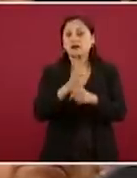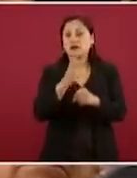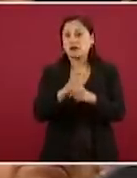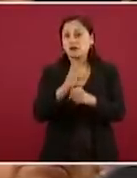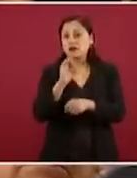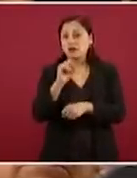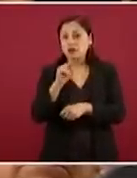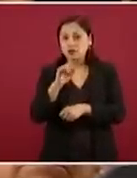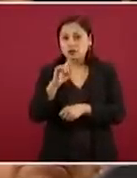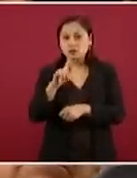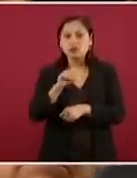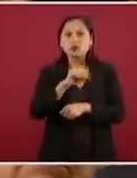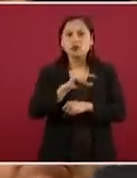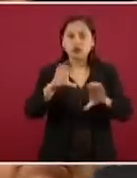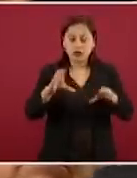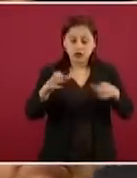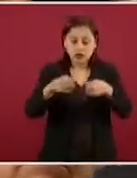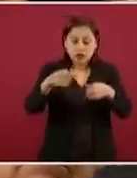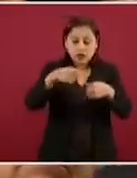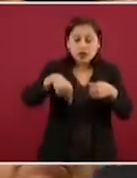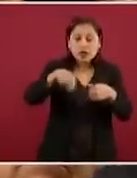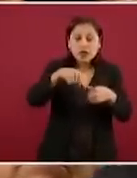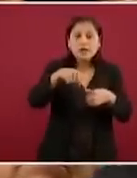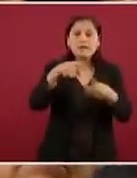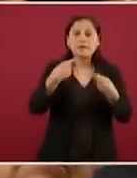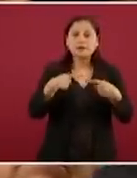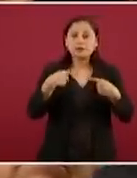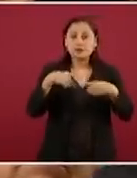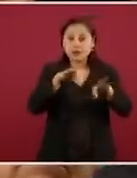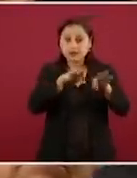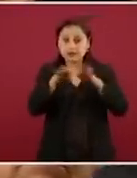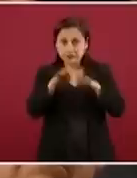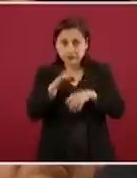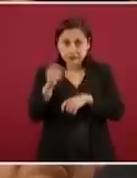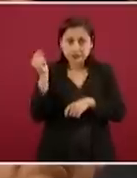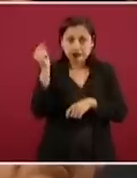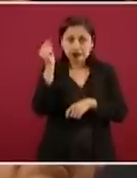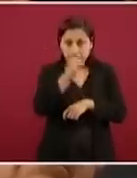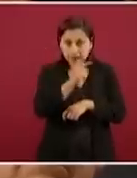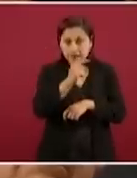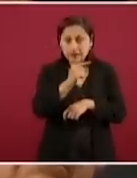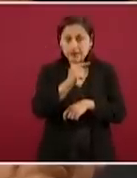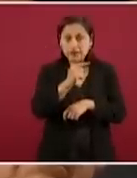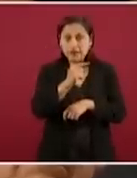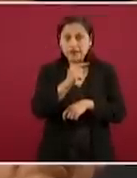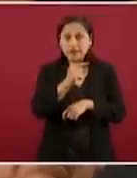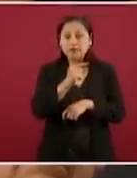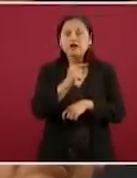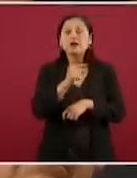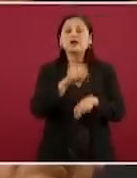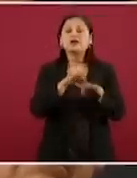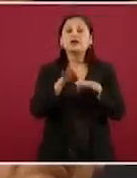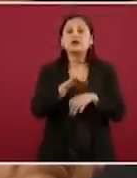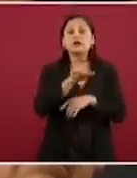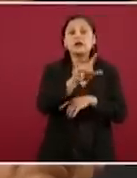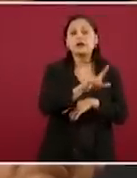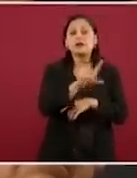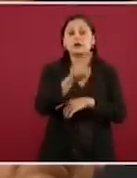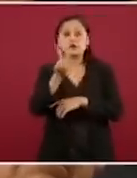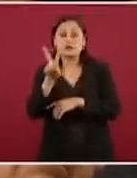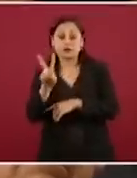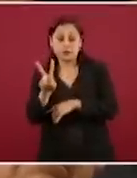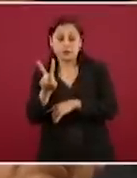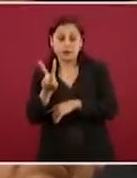Estos personajes o empleados del consulado, presidente, solamente trabajan de lunes a viernes, de